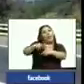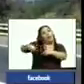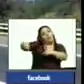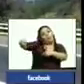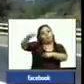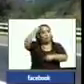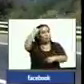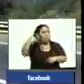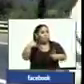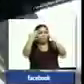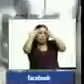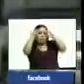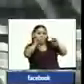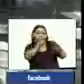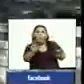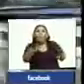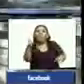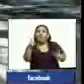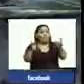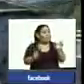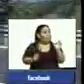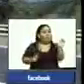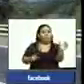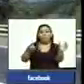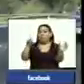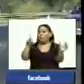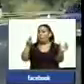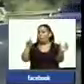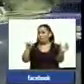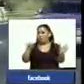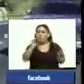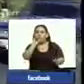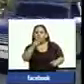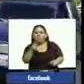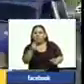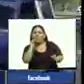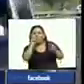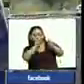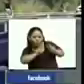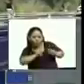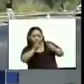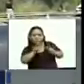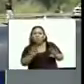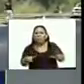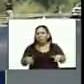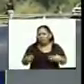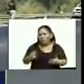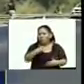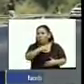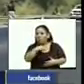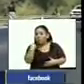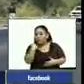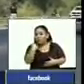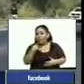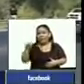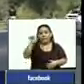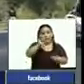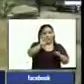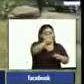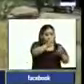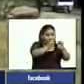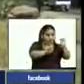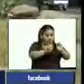no pudo ser identificada debido a que no portaba documentos. Las autoridades investigan las causas de este nuevo hecho de violencia. Desde enero